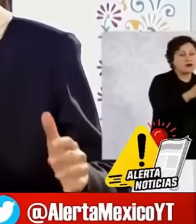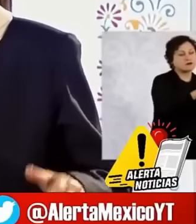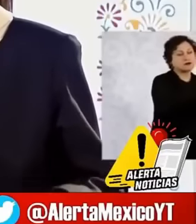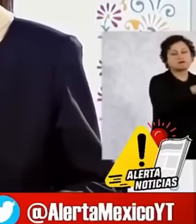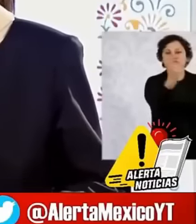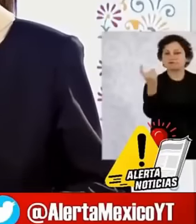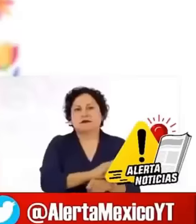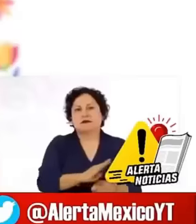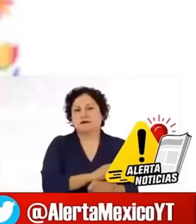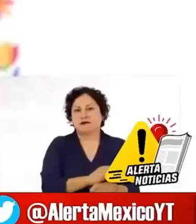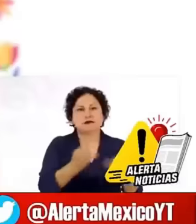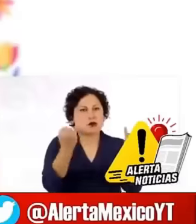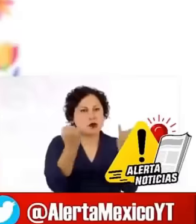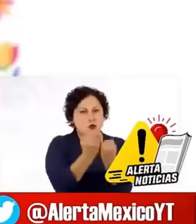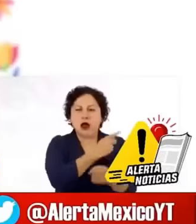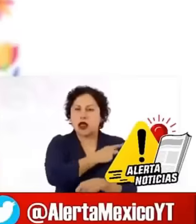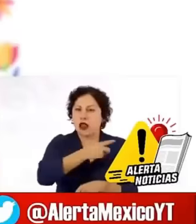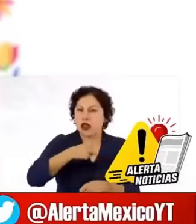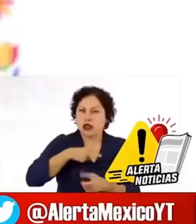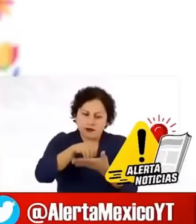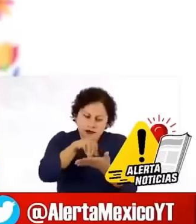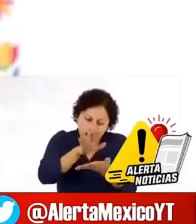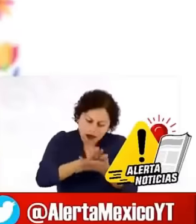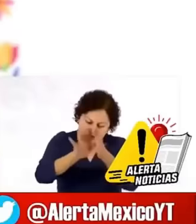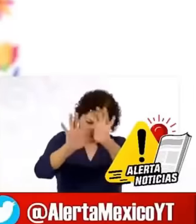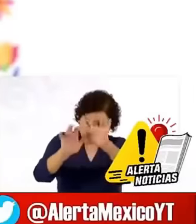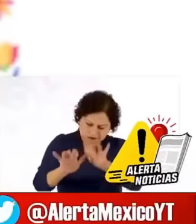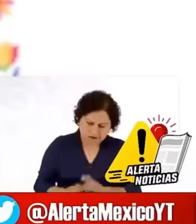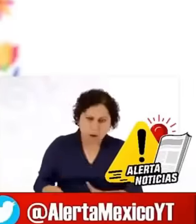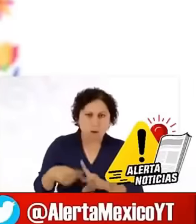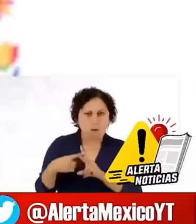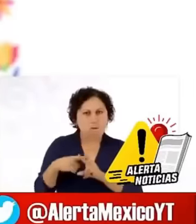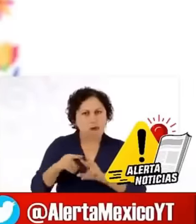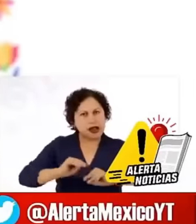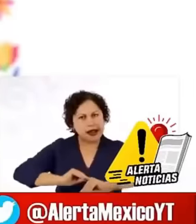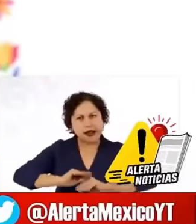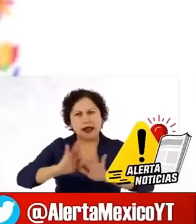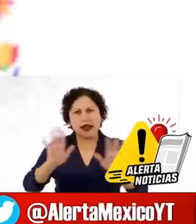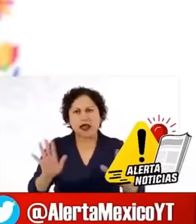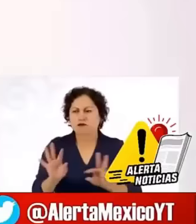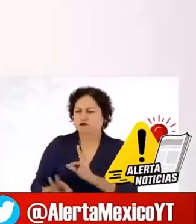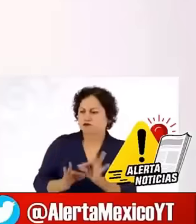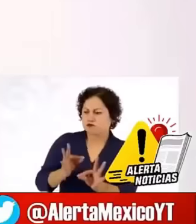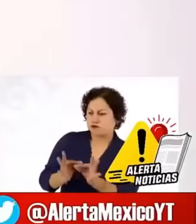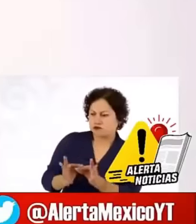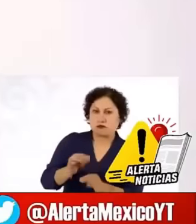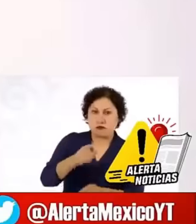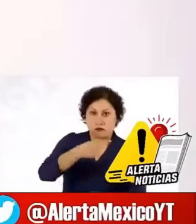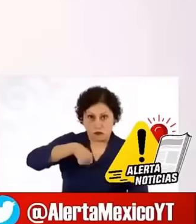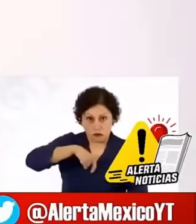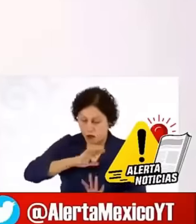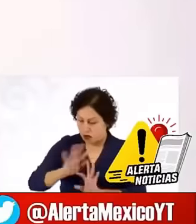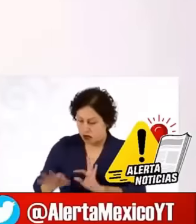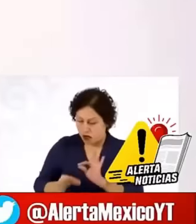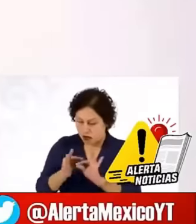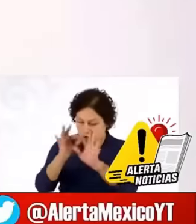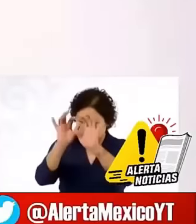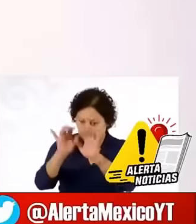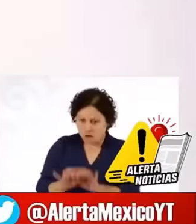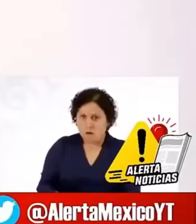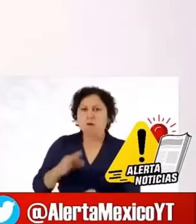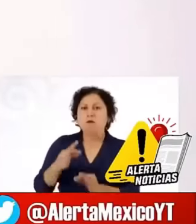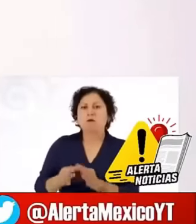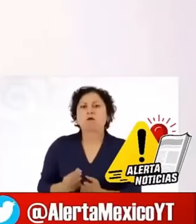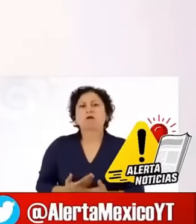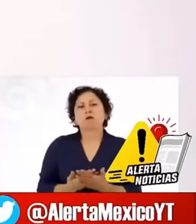los mexicanos. Ya tenemos prácticamente listo este documento para el momento en que hablemos con Estados Unidos, todos